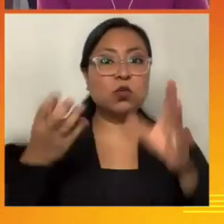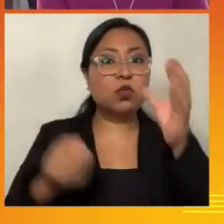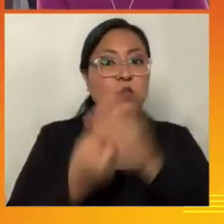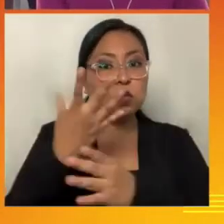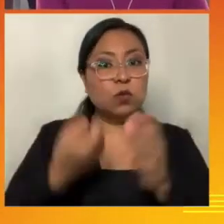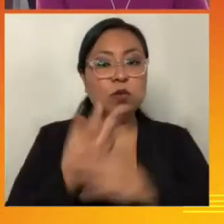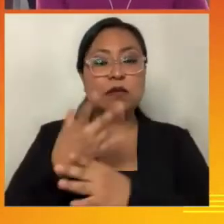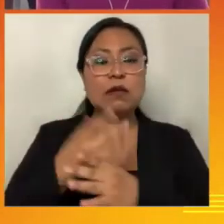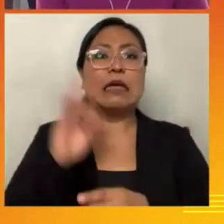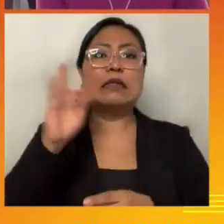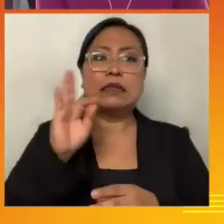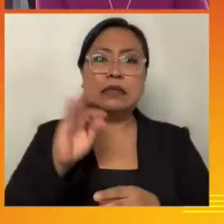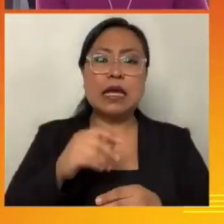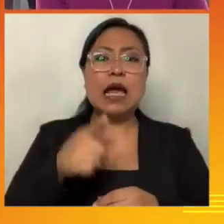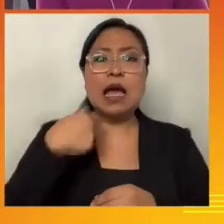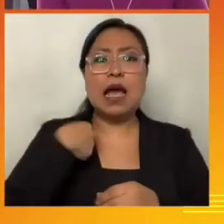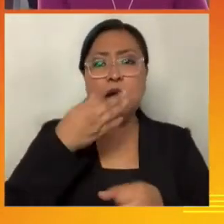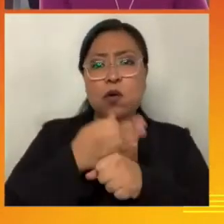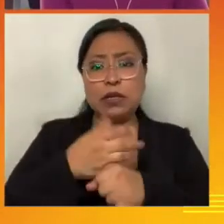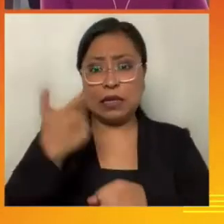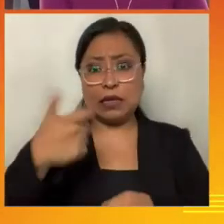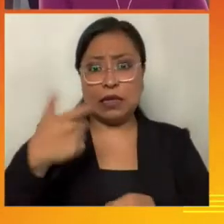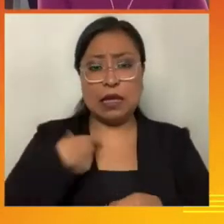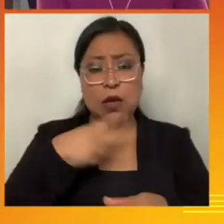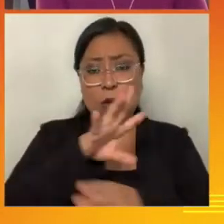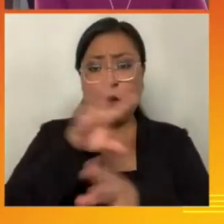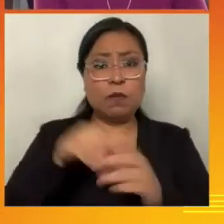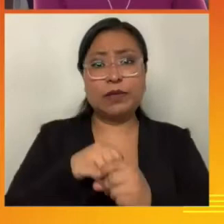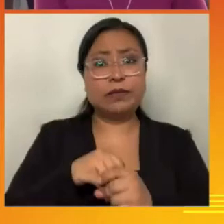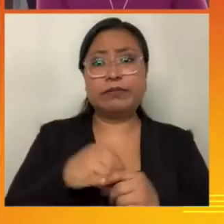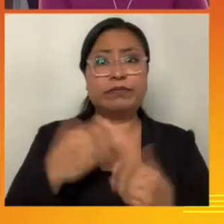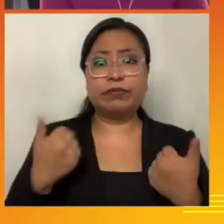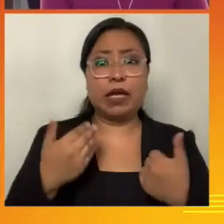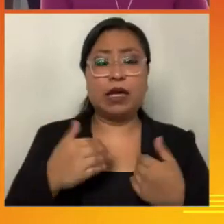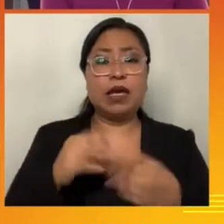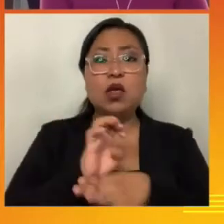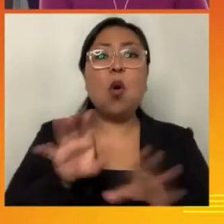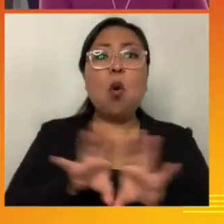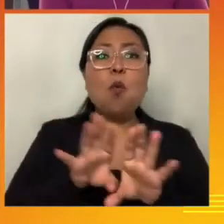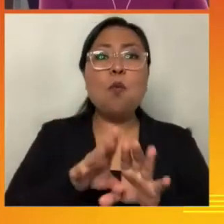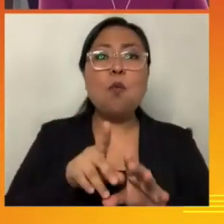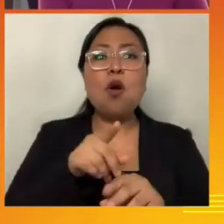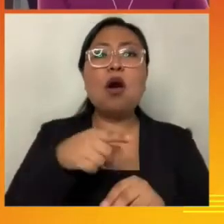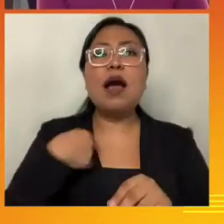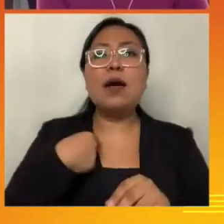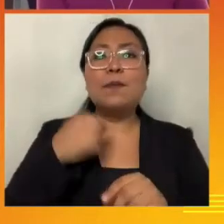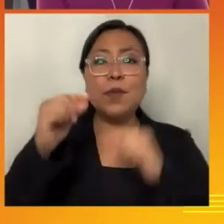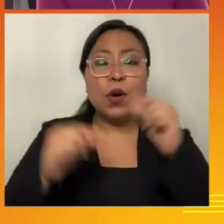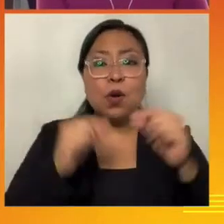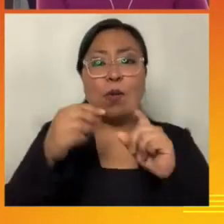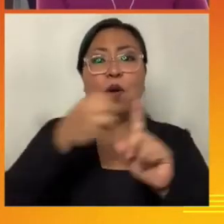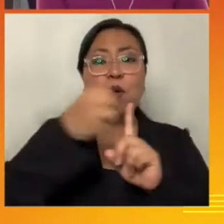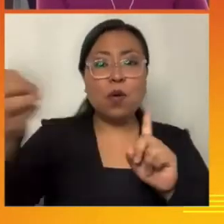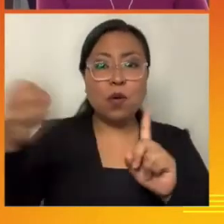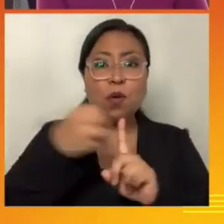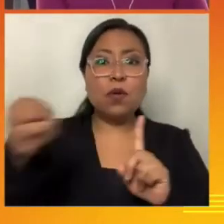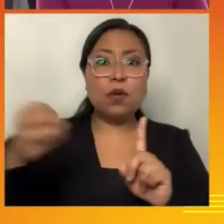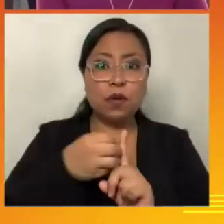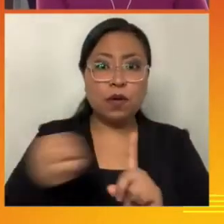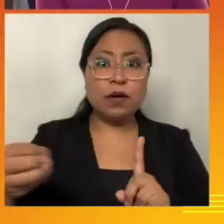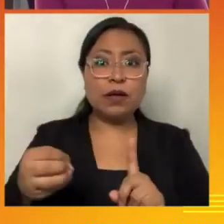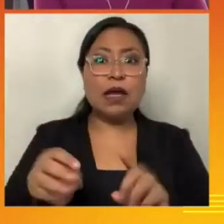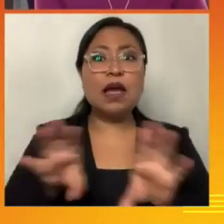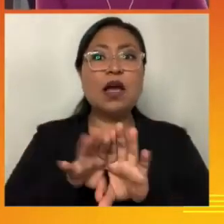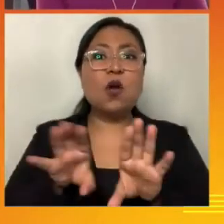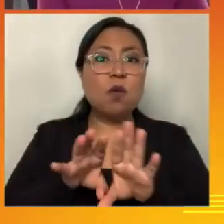recursos tampoco, pero tampoco el conocimiento de cómo ir recopilando toda esta información, cómo ordenarla y procesarla para